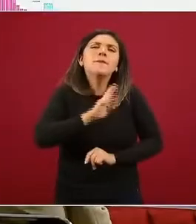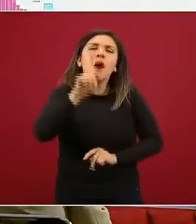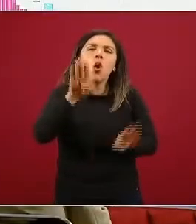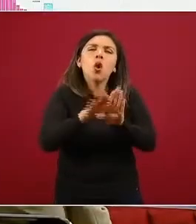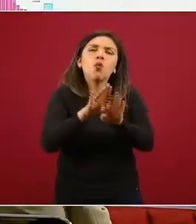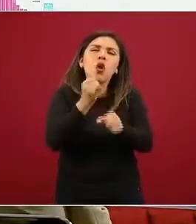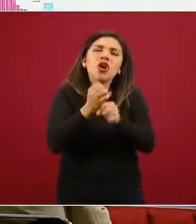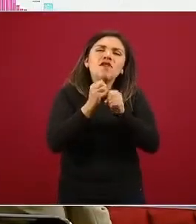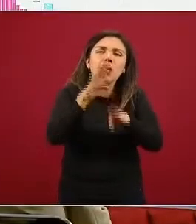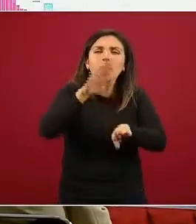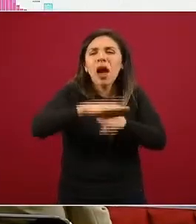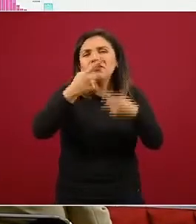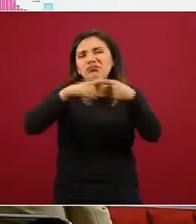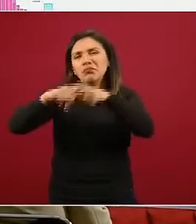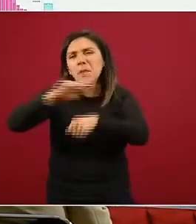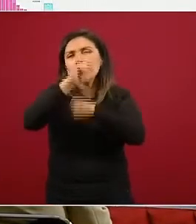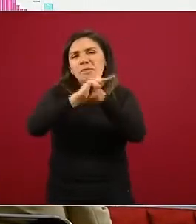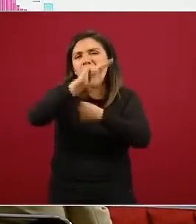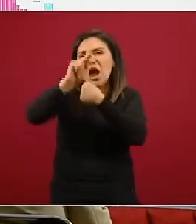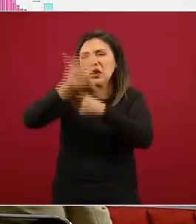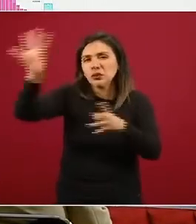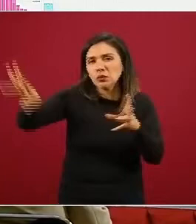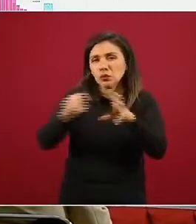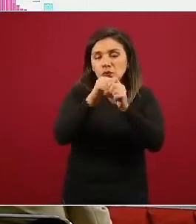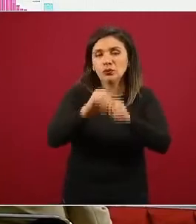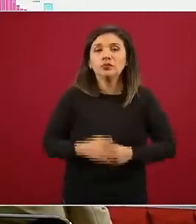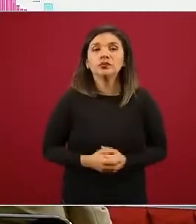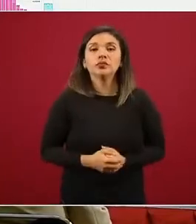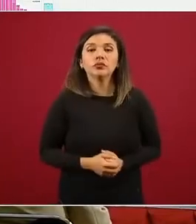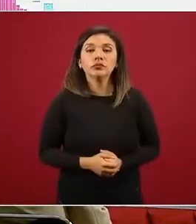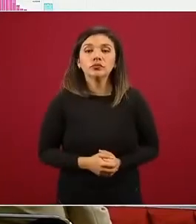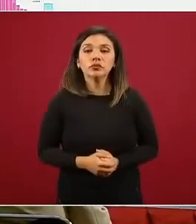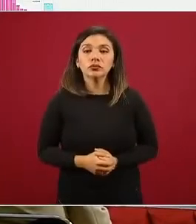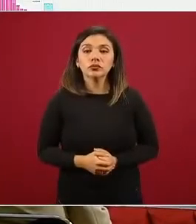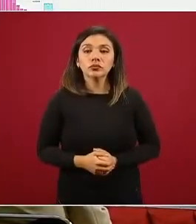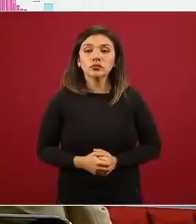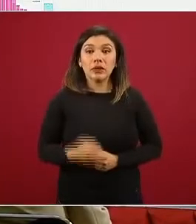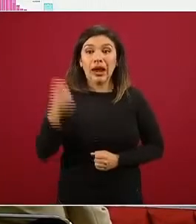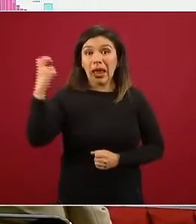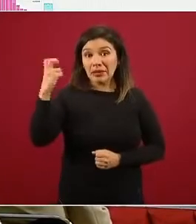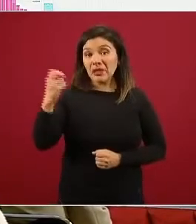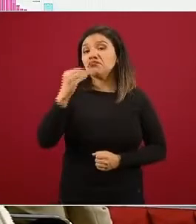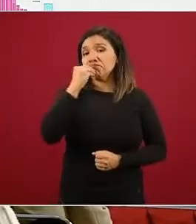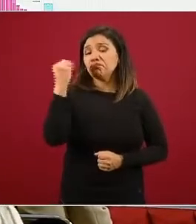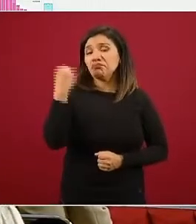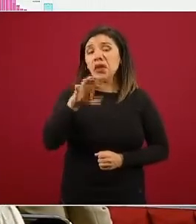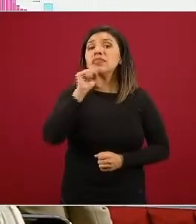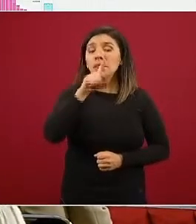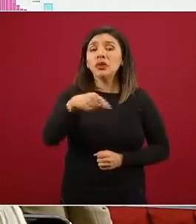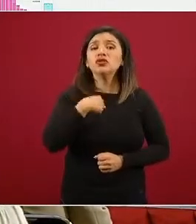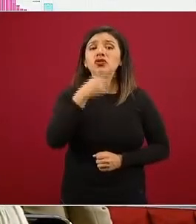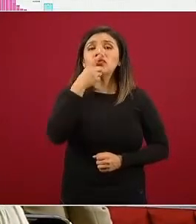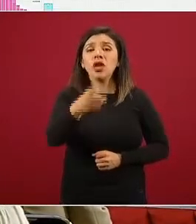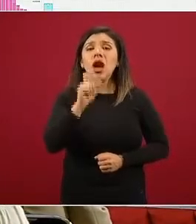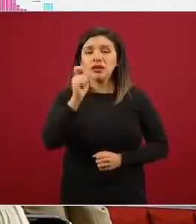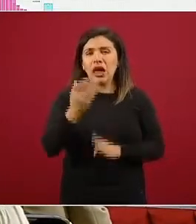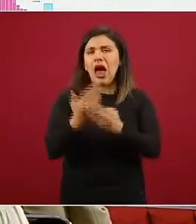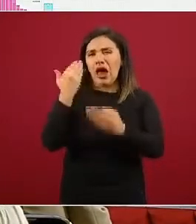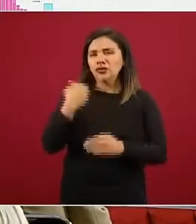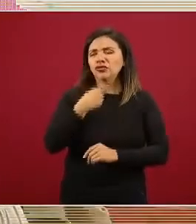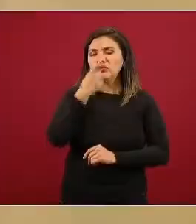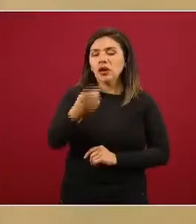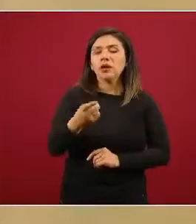información de múltiples países. Entonces, este es un extraordinario ejercicio. Dije también